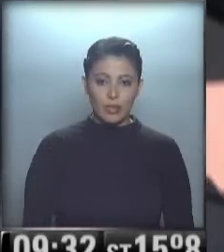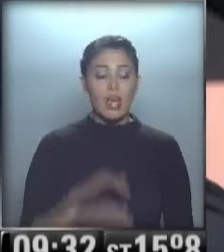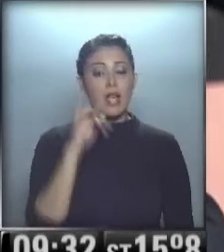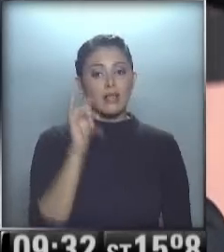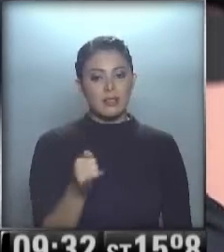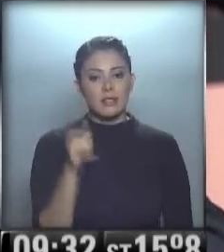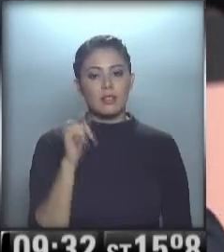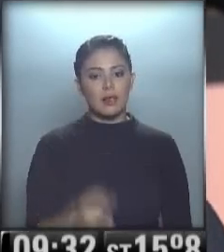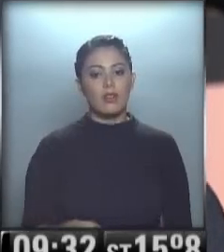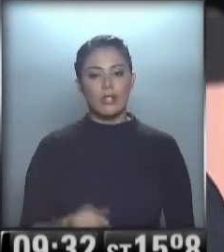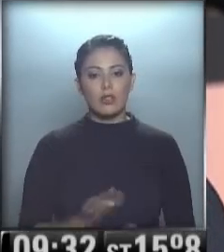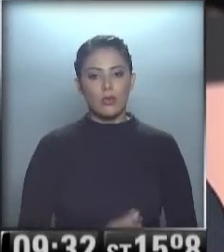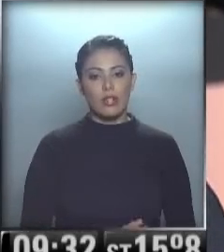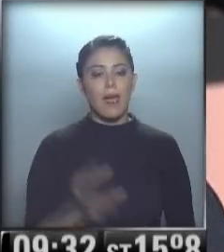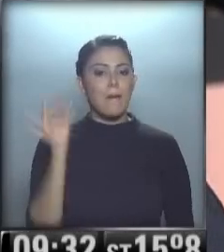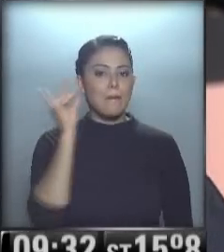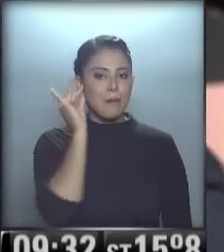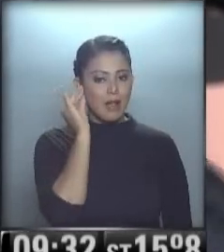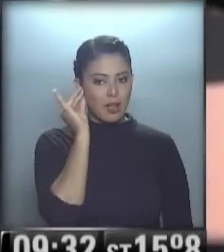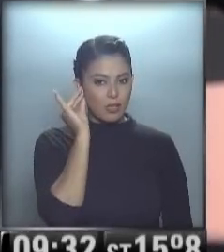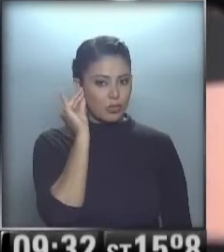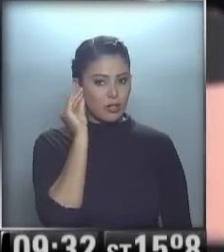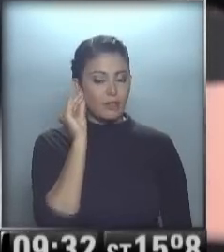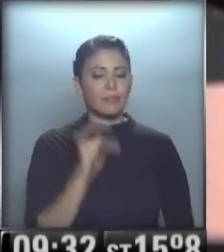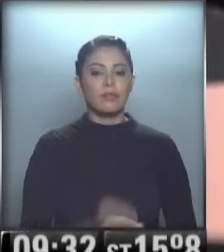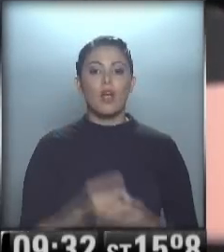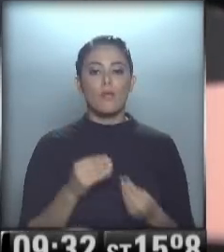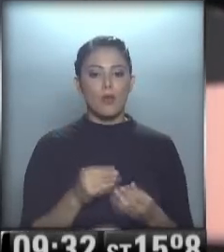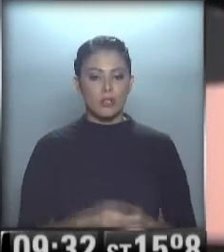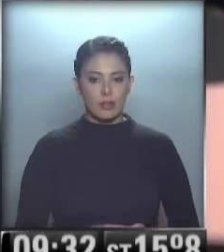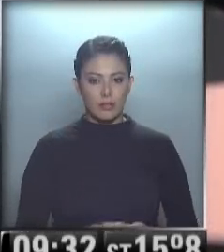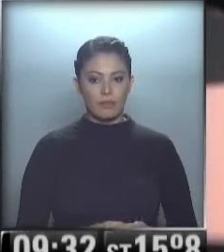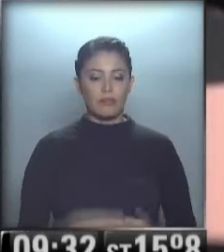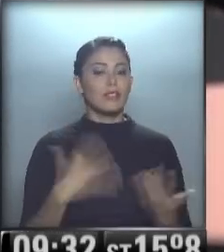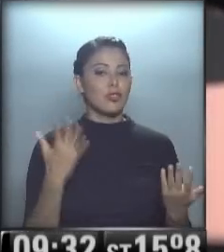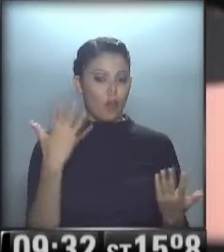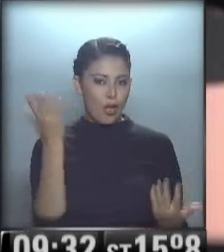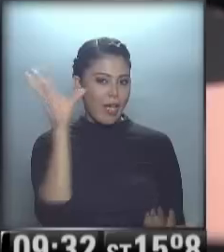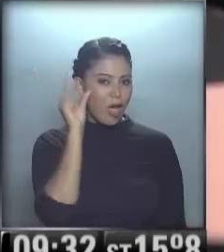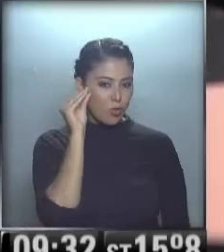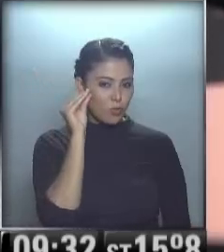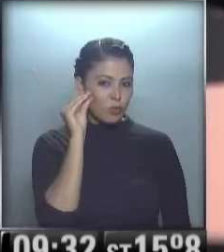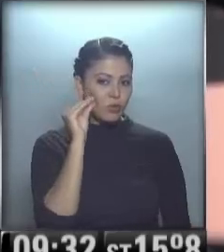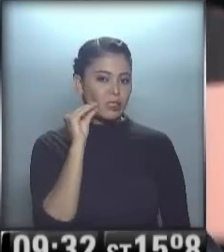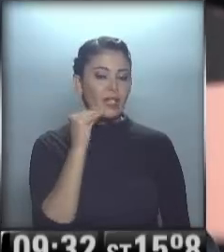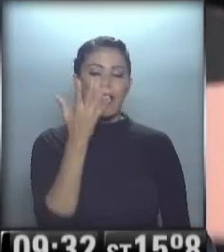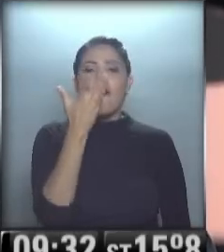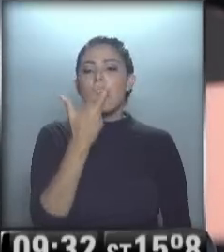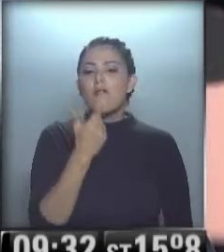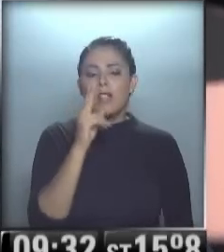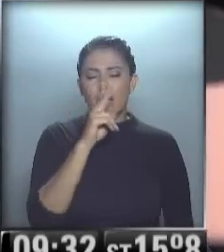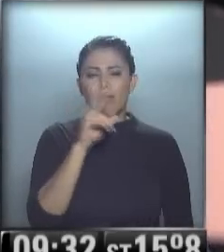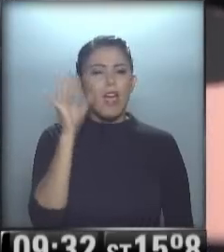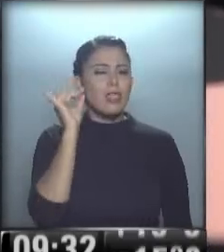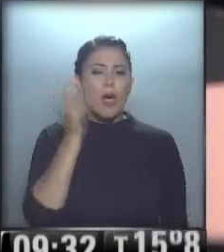Sí, vamos a hablar ahora de Diego Armando Maradona, porque ¿quién no ha escuchado que quisiera ver a Diego para